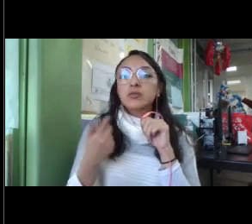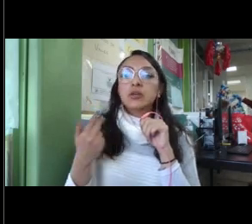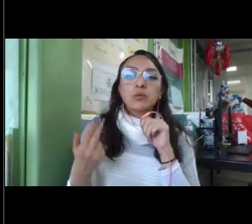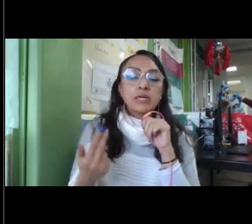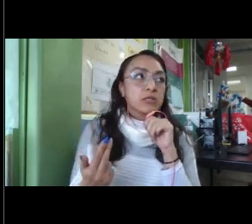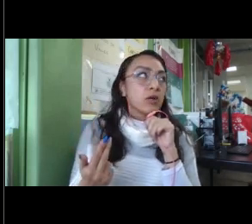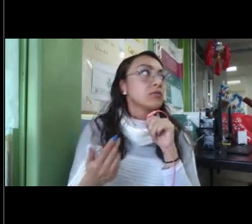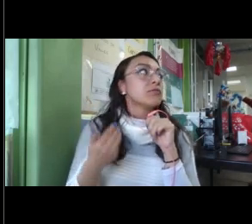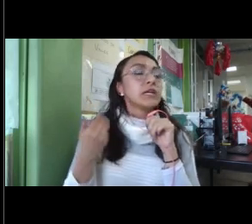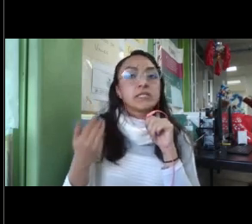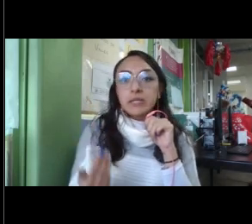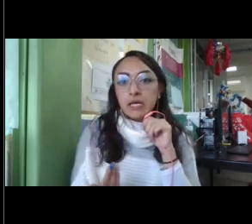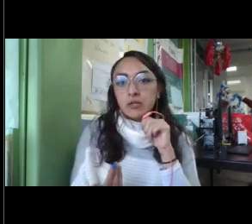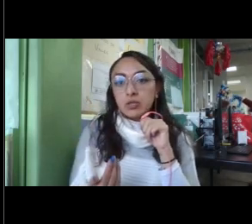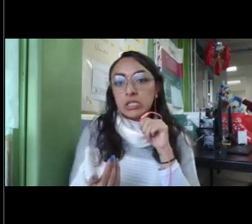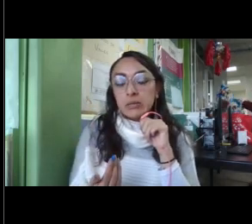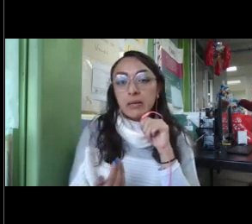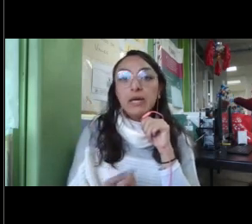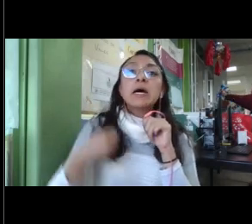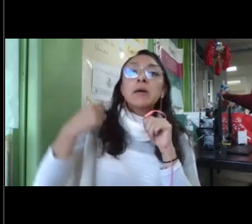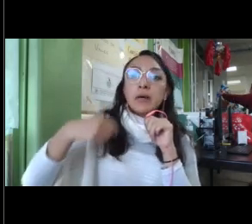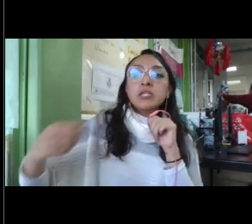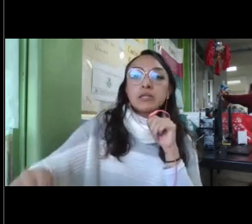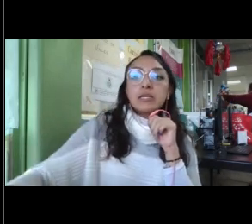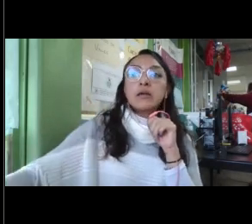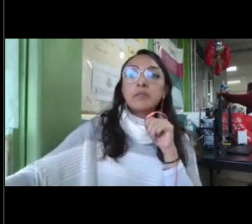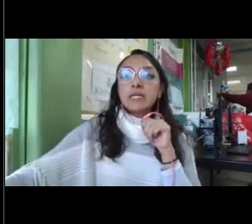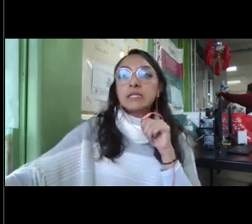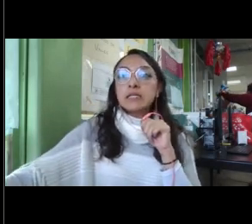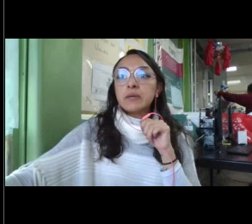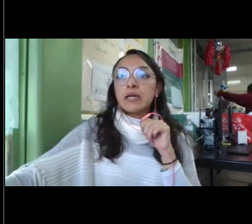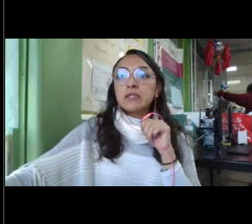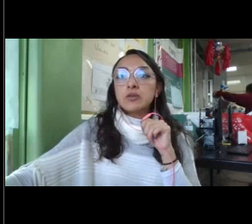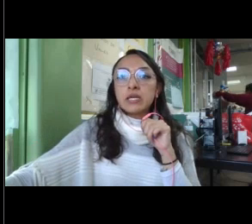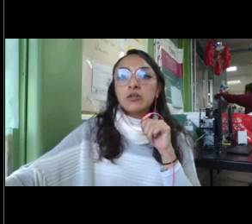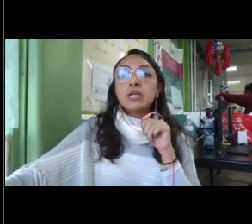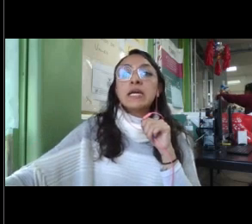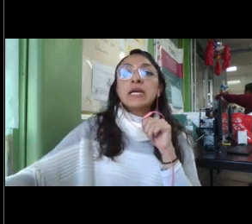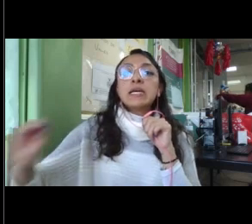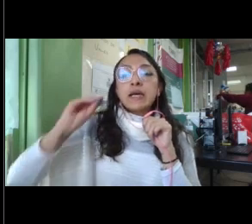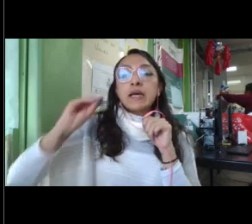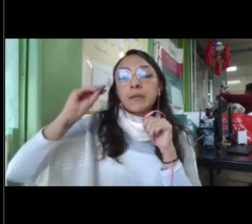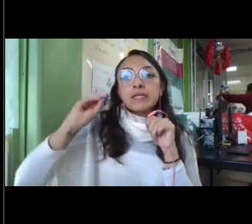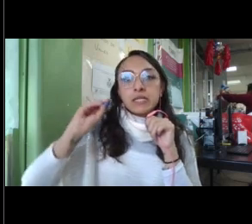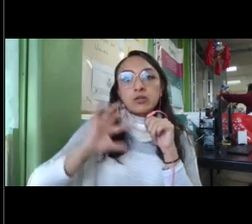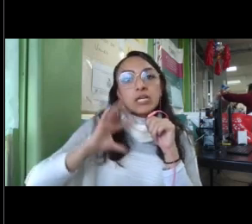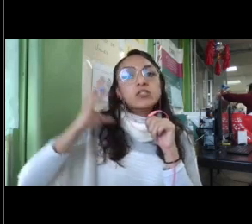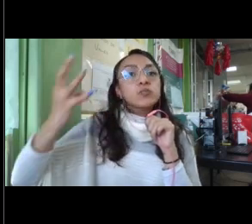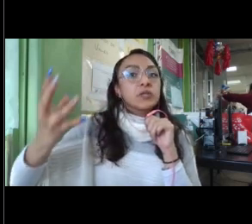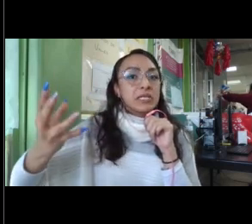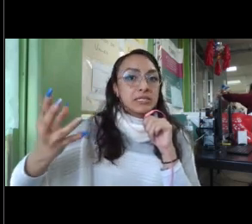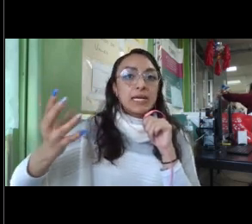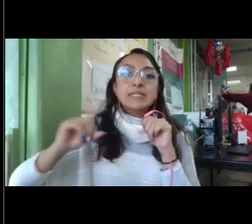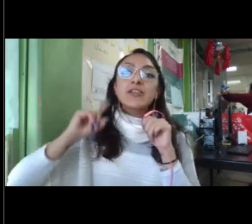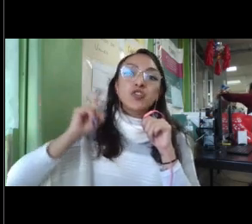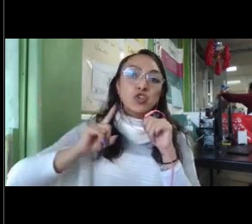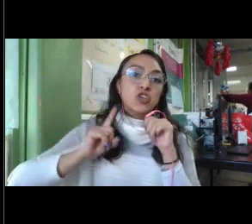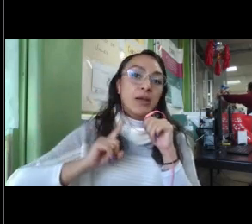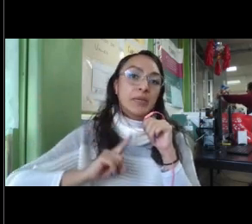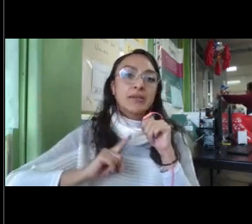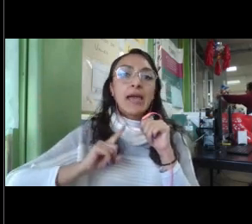atención, autorregulación, flexibilidad cognitiva. Vamos a tener varias actividades con ellos que van a desarrollar sus